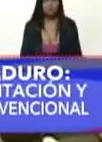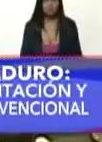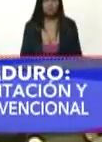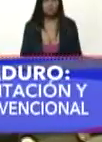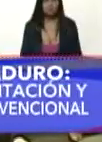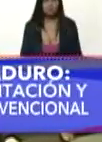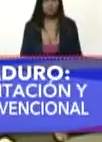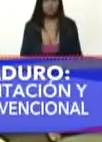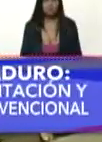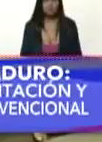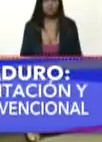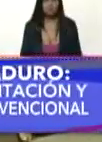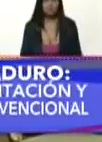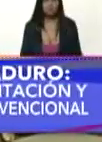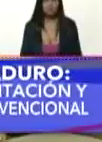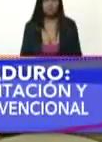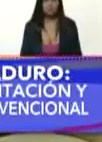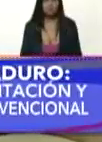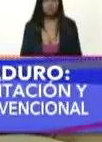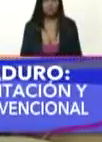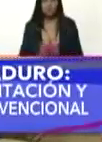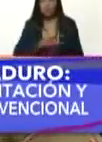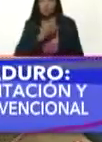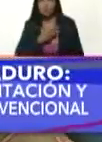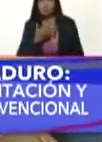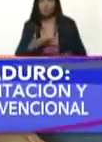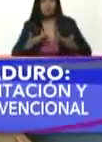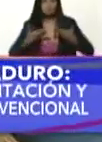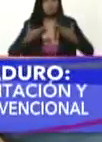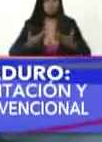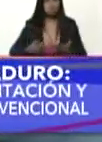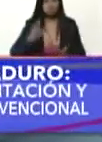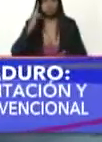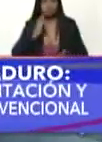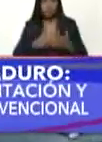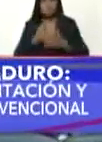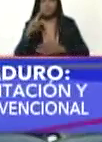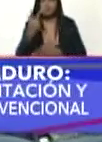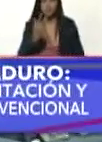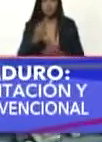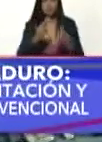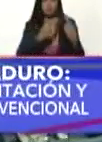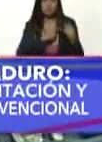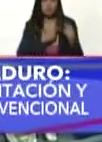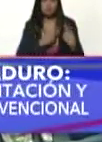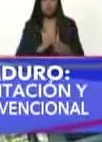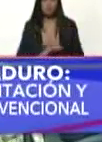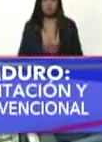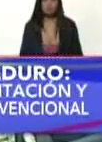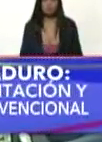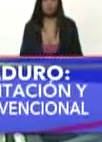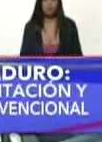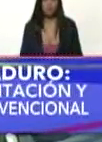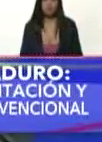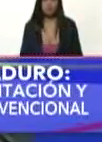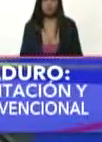Por eso yo le entrego a la Universidad Militar Bolivariana esta segunda tarea: